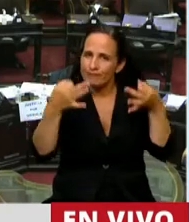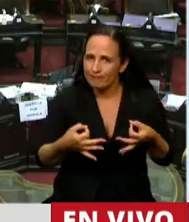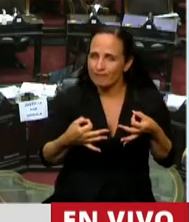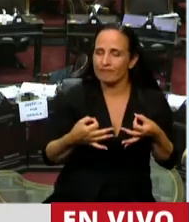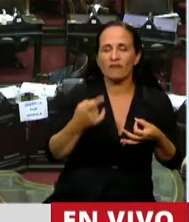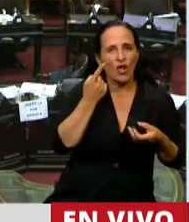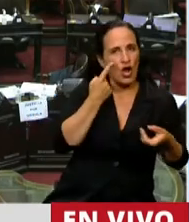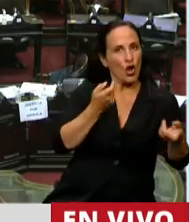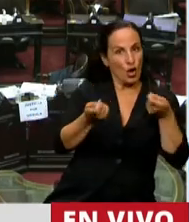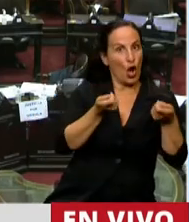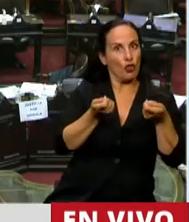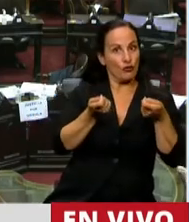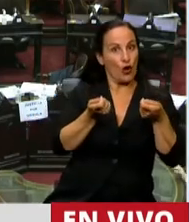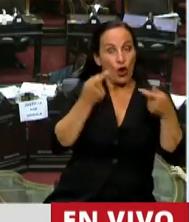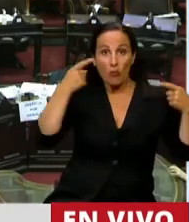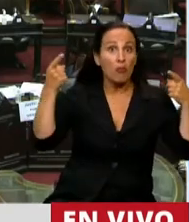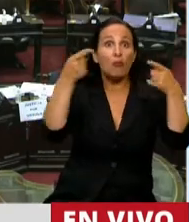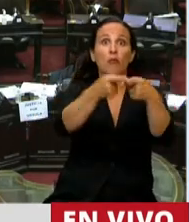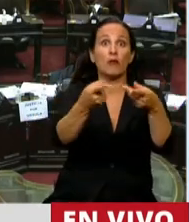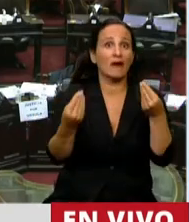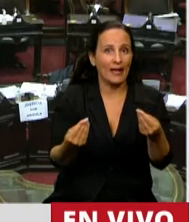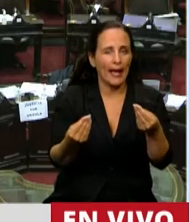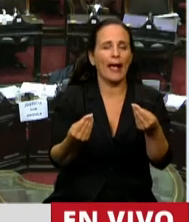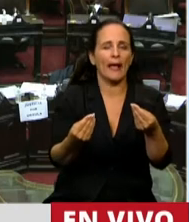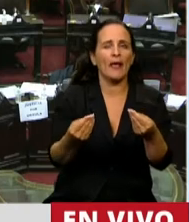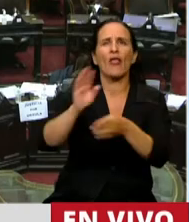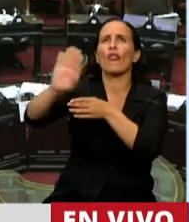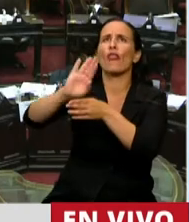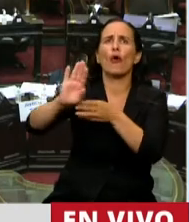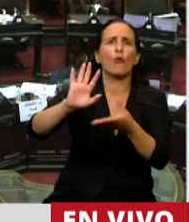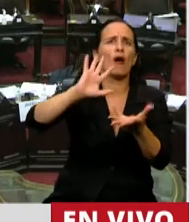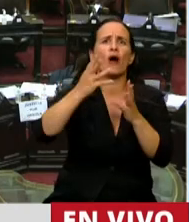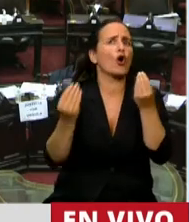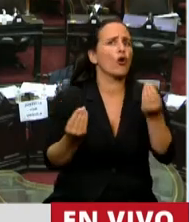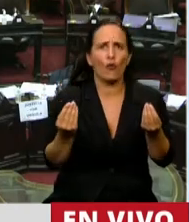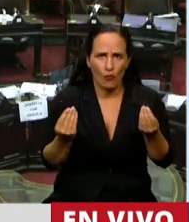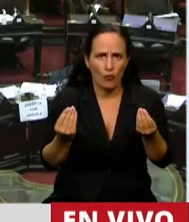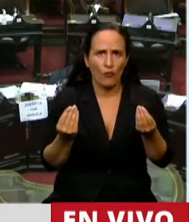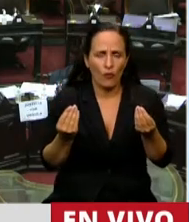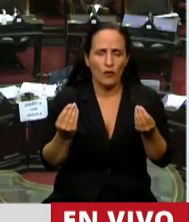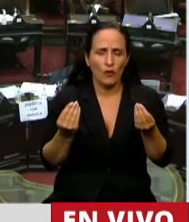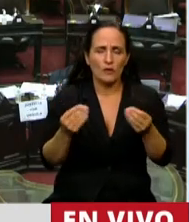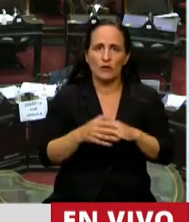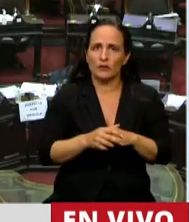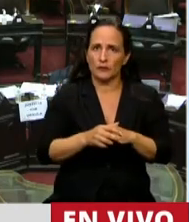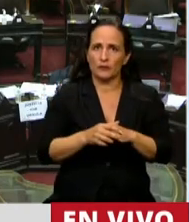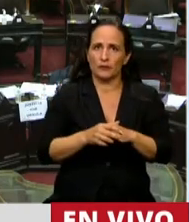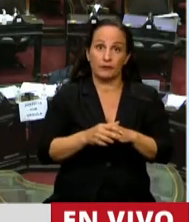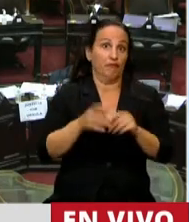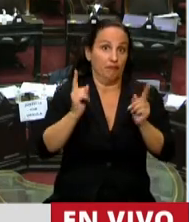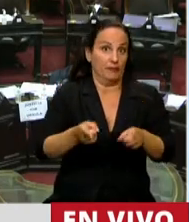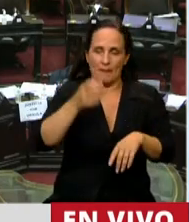control que permitan una mejor gestión a la hora de toma de deuda. Y nos parece esencial también